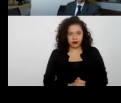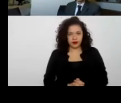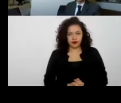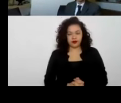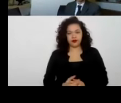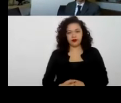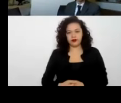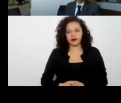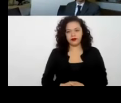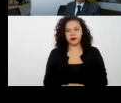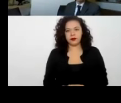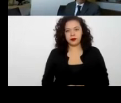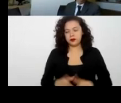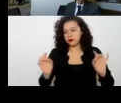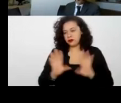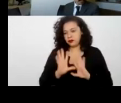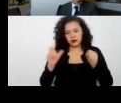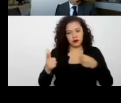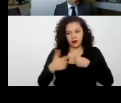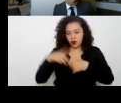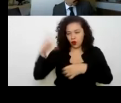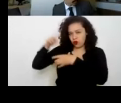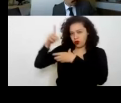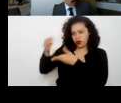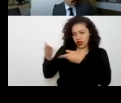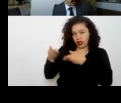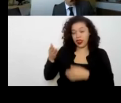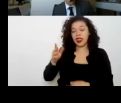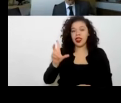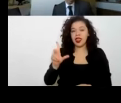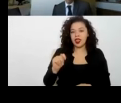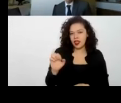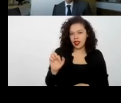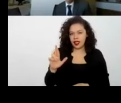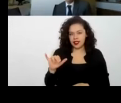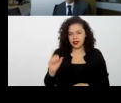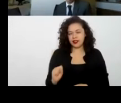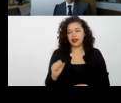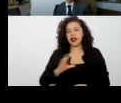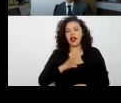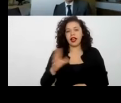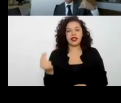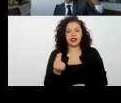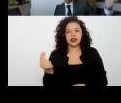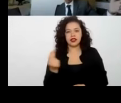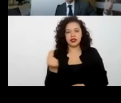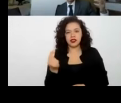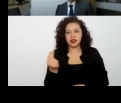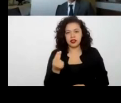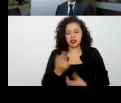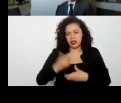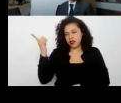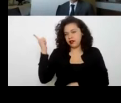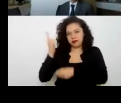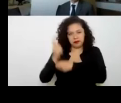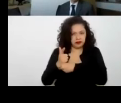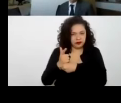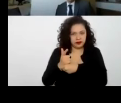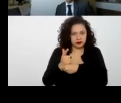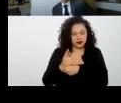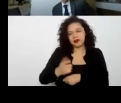En cualquier caso, en cualquier donación, Teresa, que requiera ser identificada, o sea, que rebase los